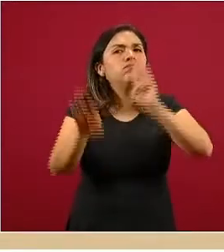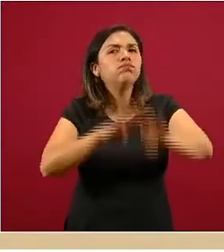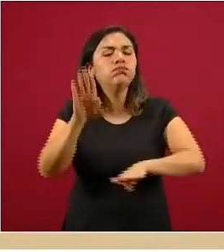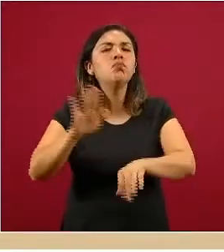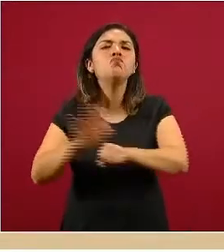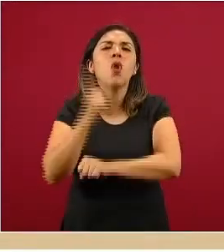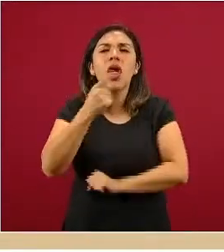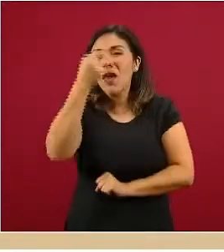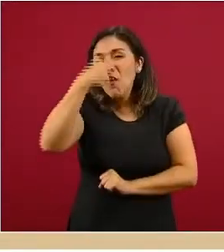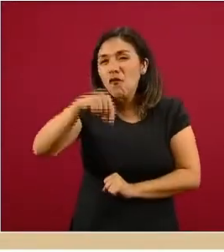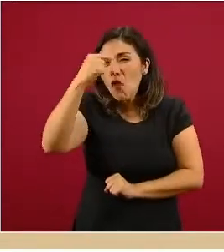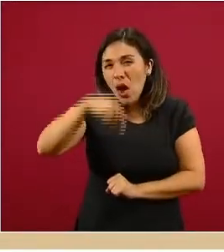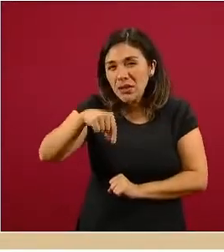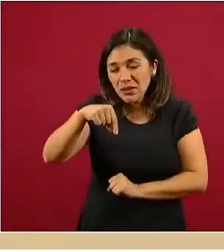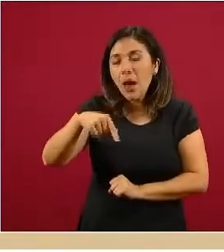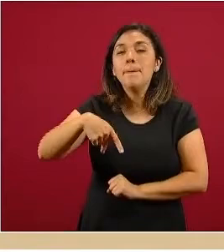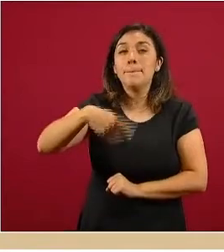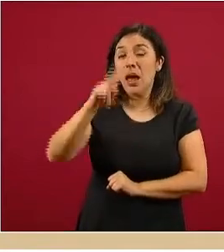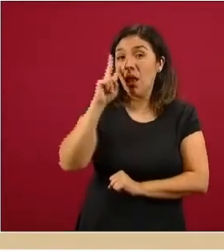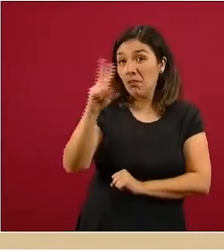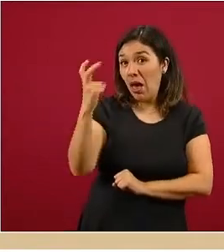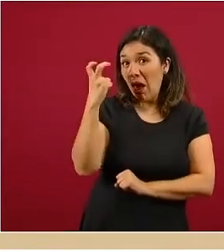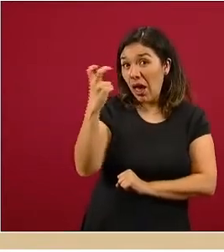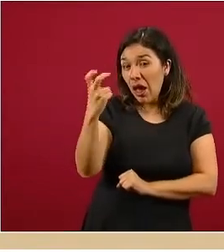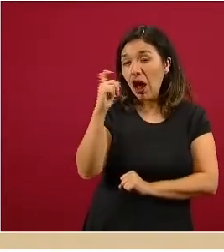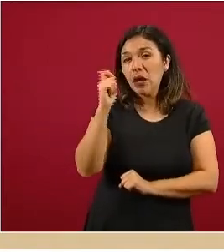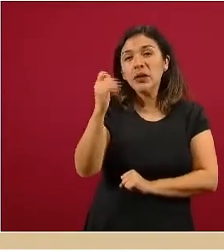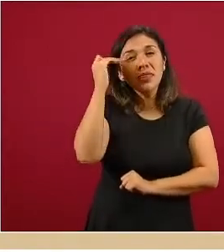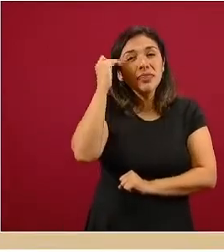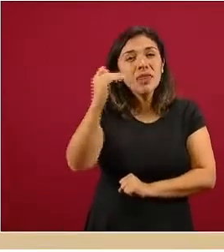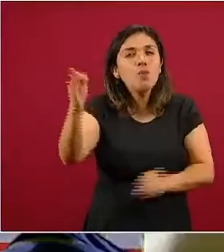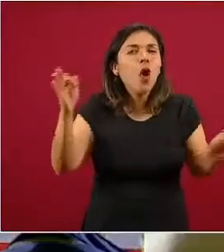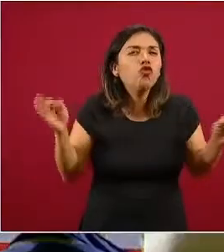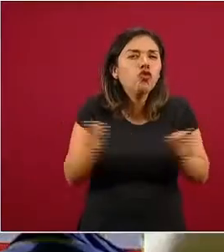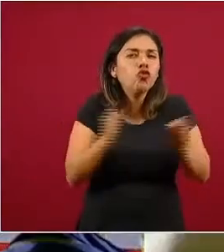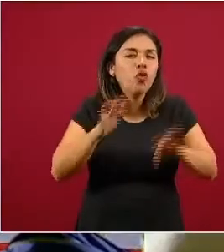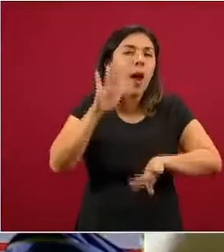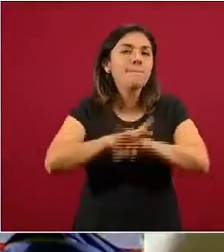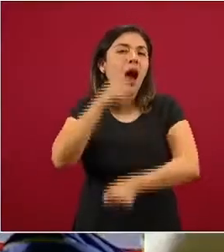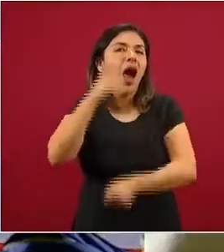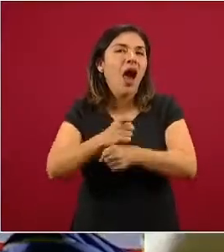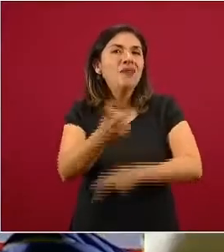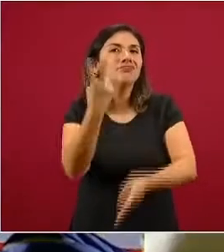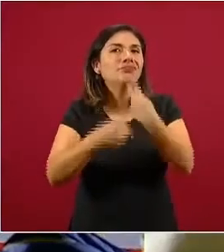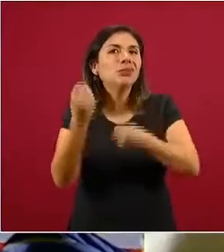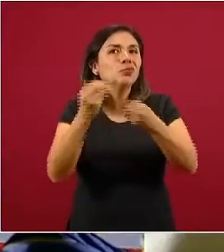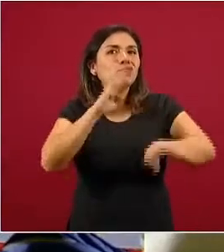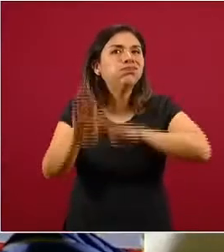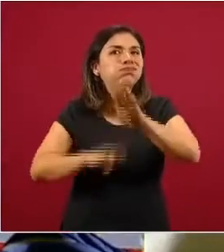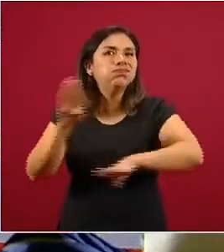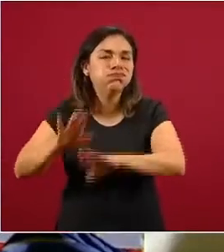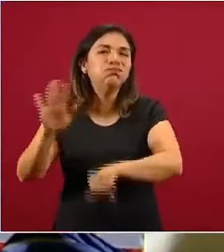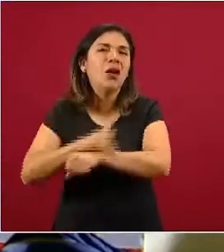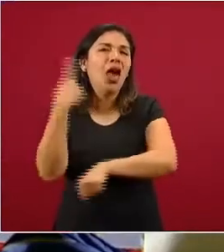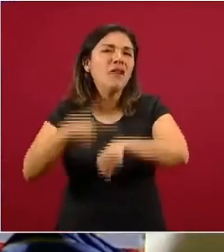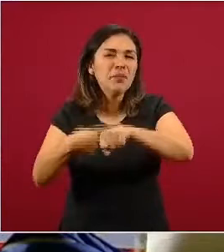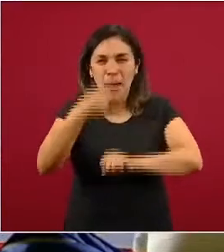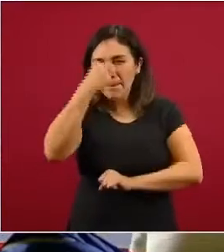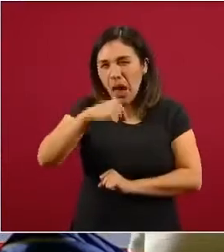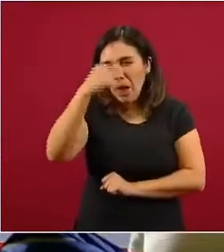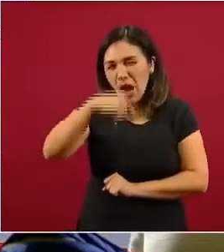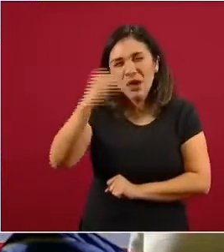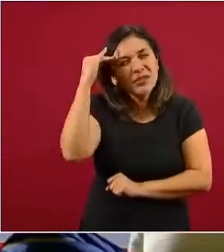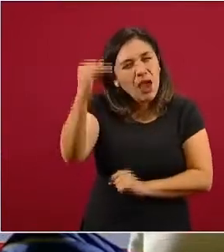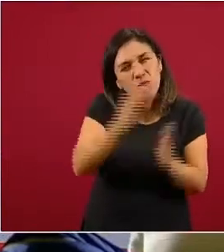Es una cosa que no se registra de manera consistente y la metodología ha sido muy variada y el